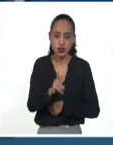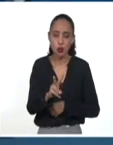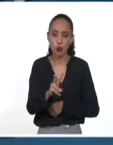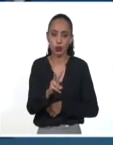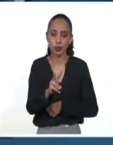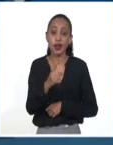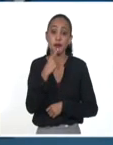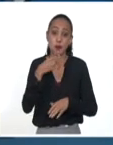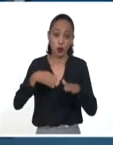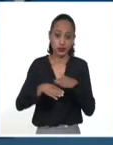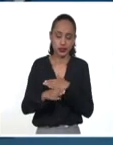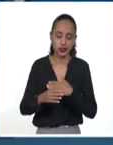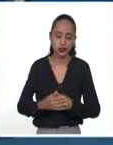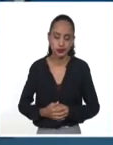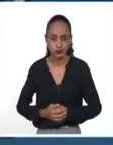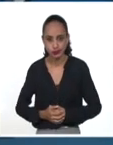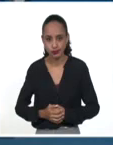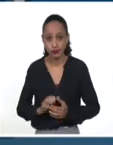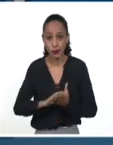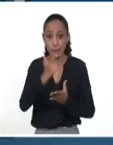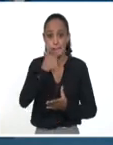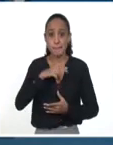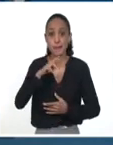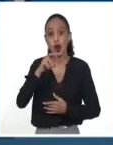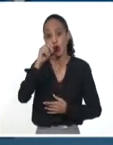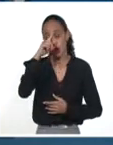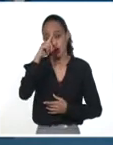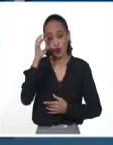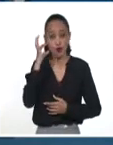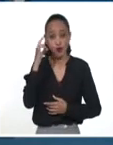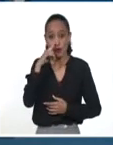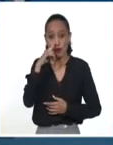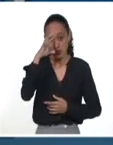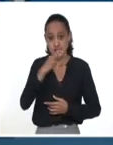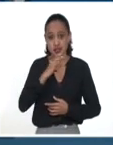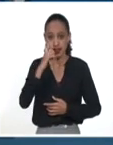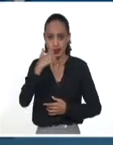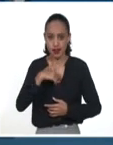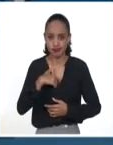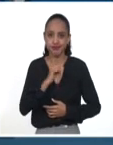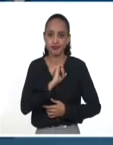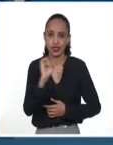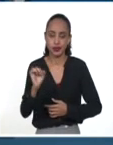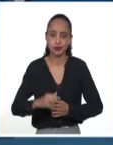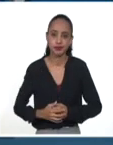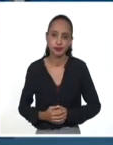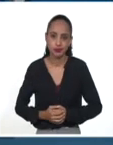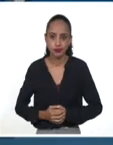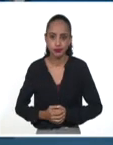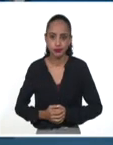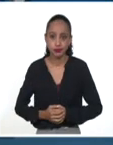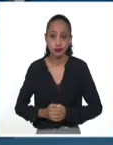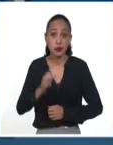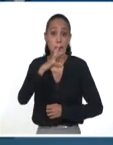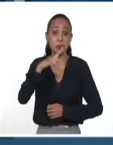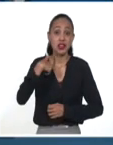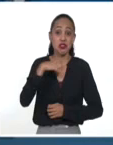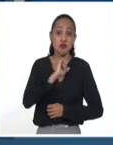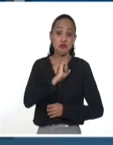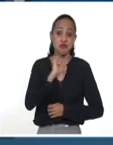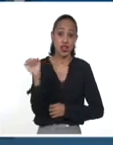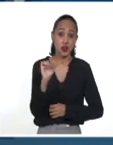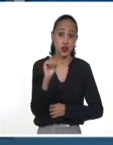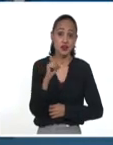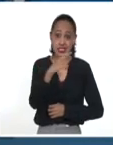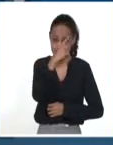sexta, con gran slam para Marco Fonseca. Los Gallos no pudieron aprovechar el resbalón de los Huracanes al ceder frente a Pinar del Río. Giovanni Torres